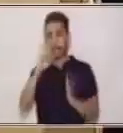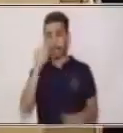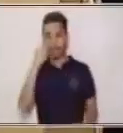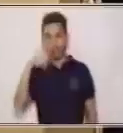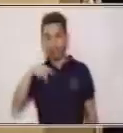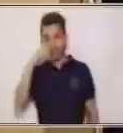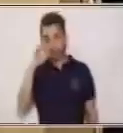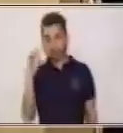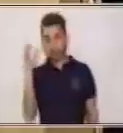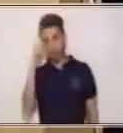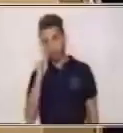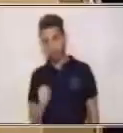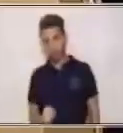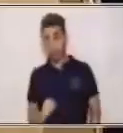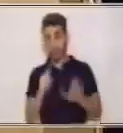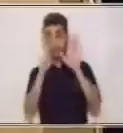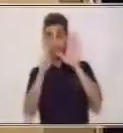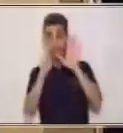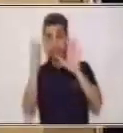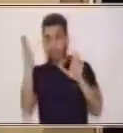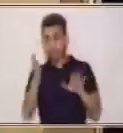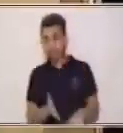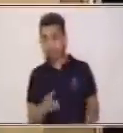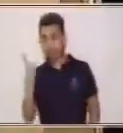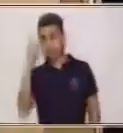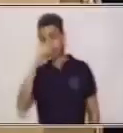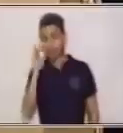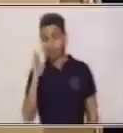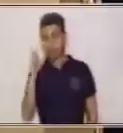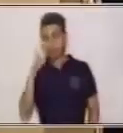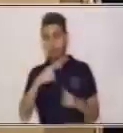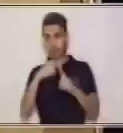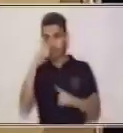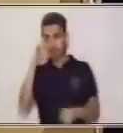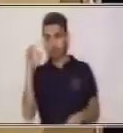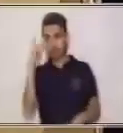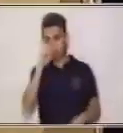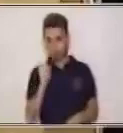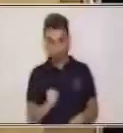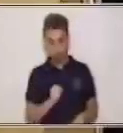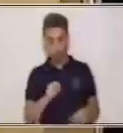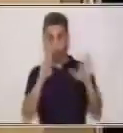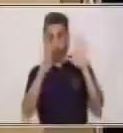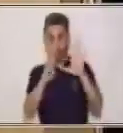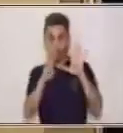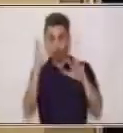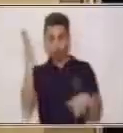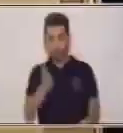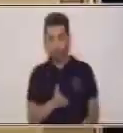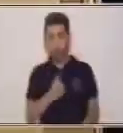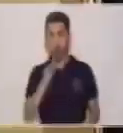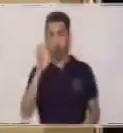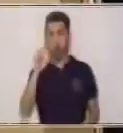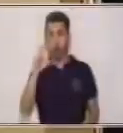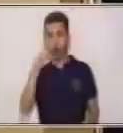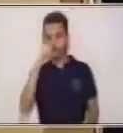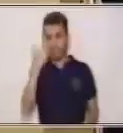por 7/7, por 8/8, por 9/9 y